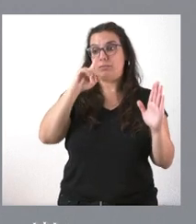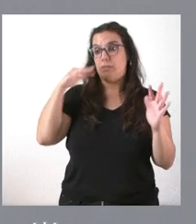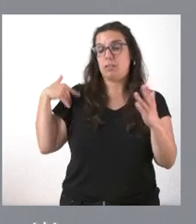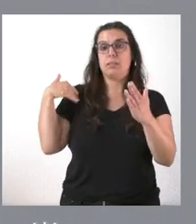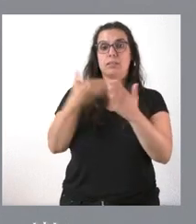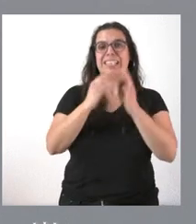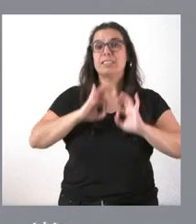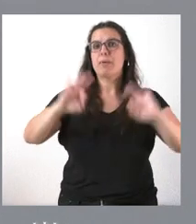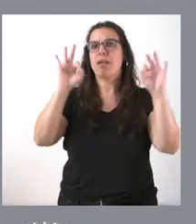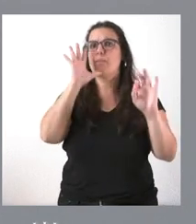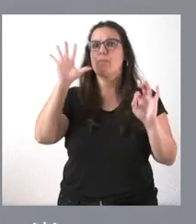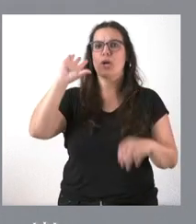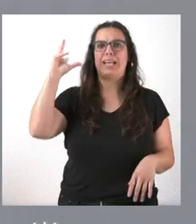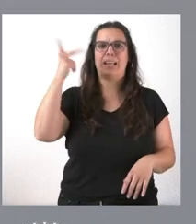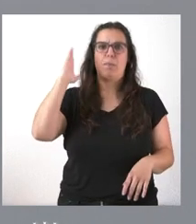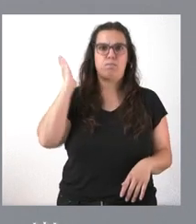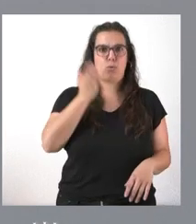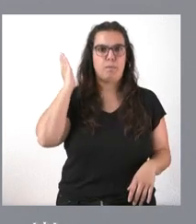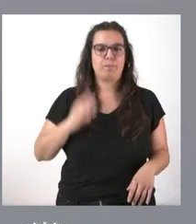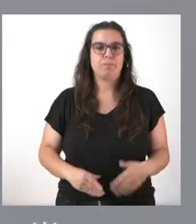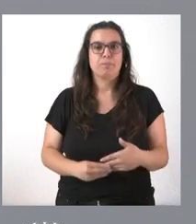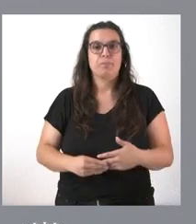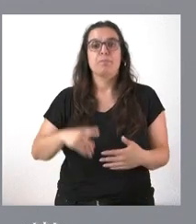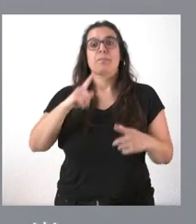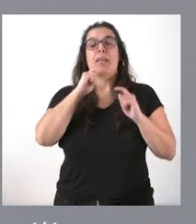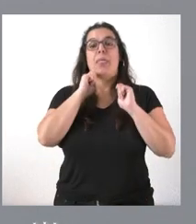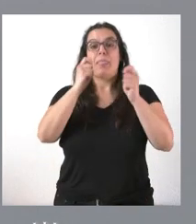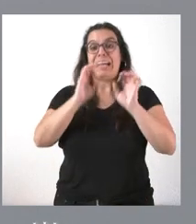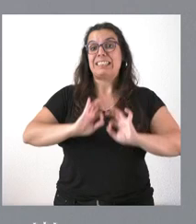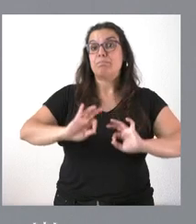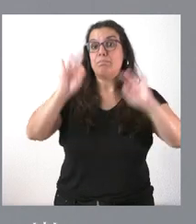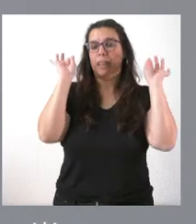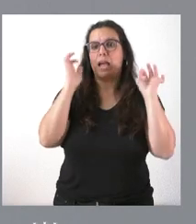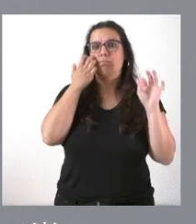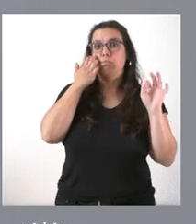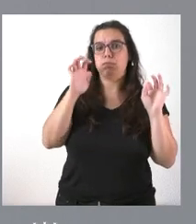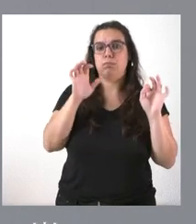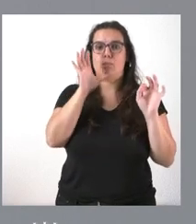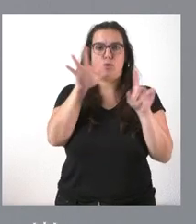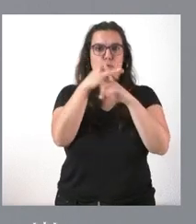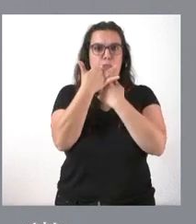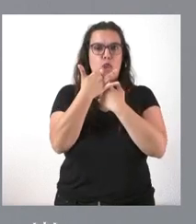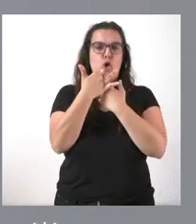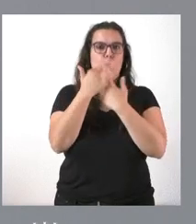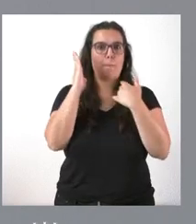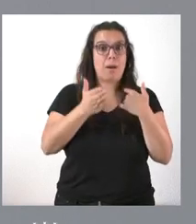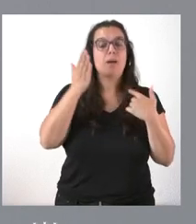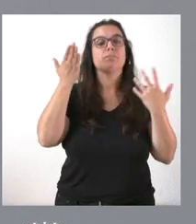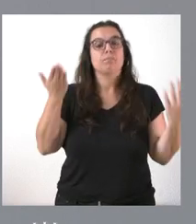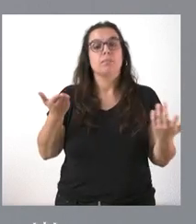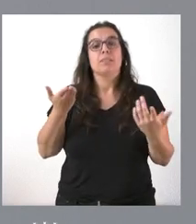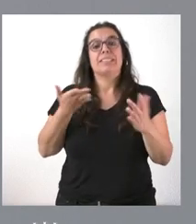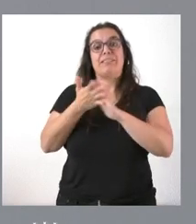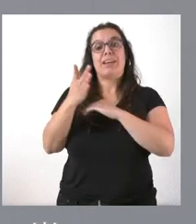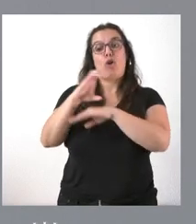a los efectos climatológicos adversos está declaración de excepcionalidad de esta campaña permite a la consejería